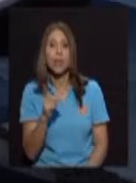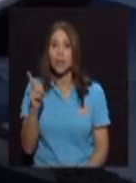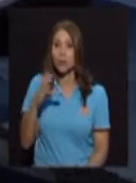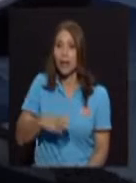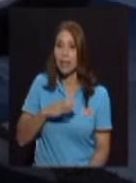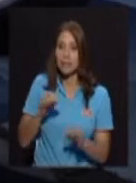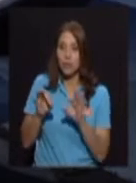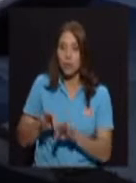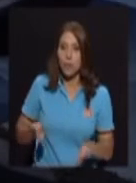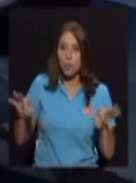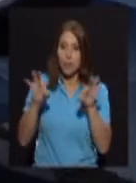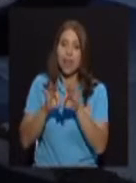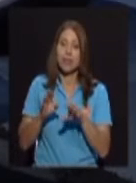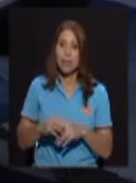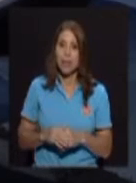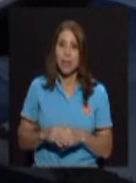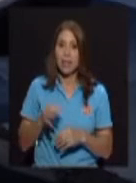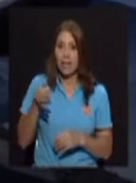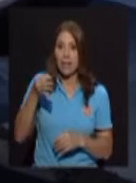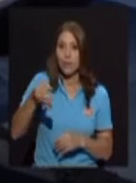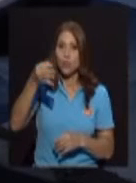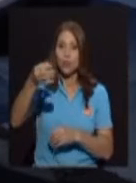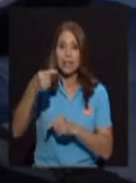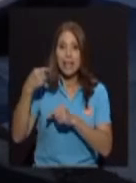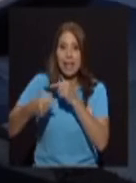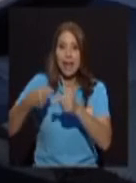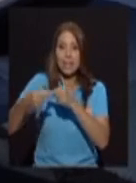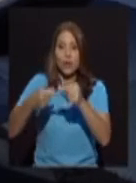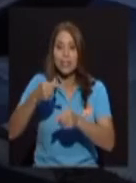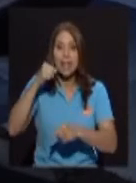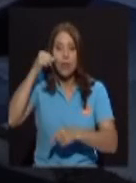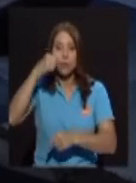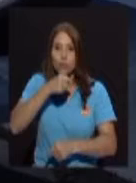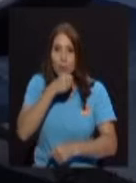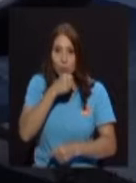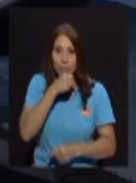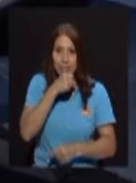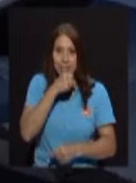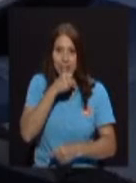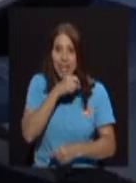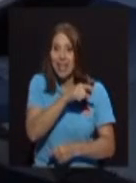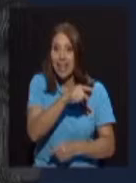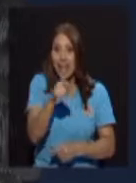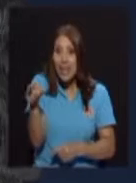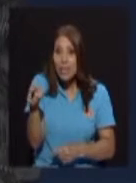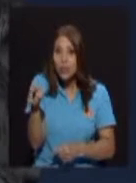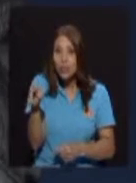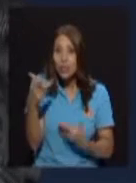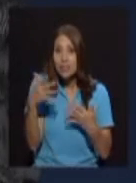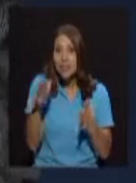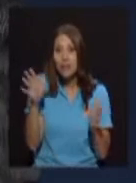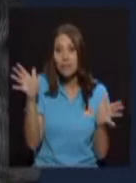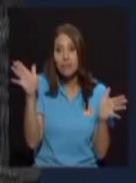importante de las futuras generaciones de adultos mayores, que van a tener menos hijos.